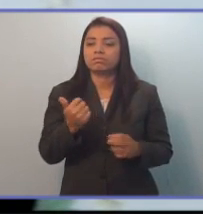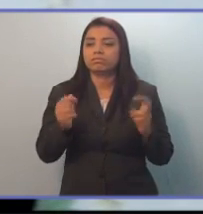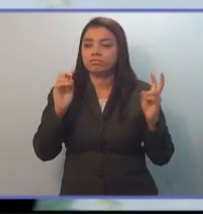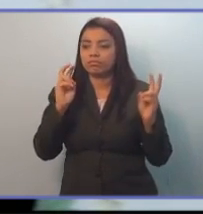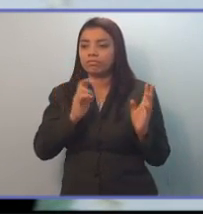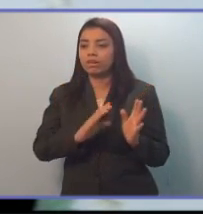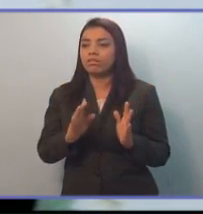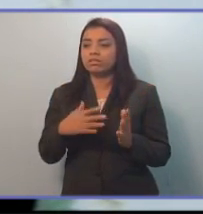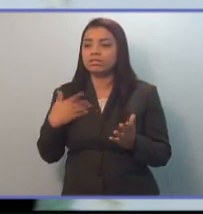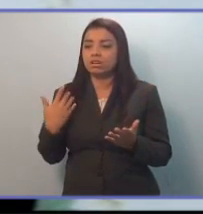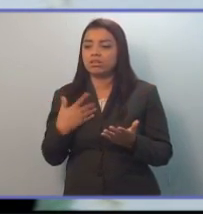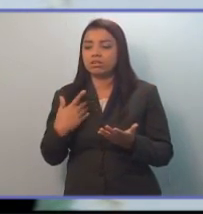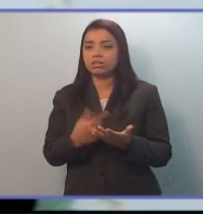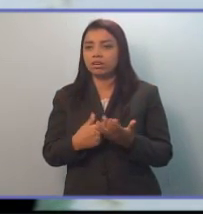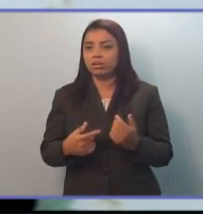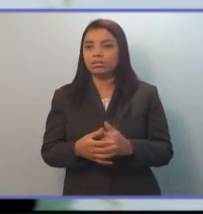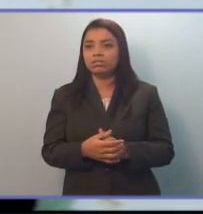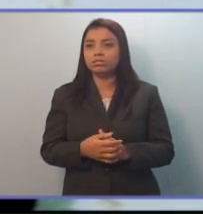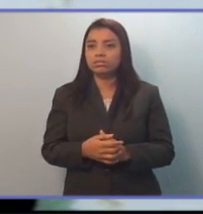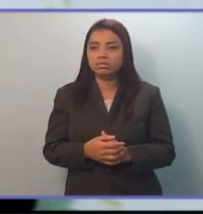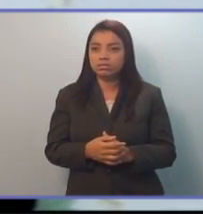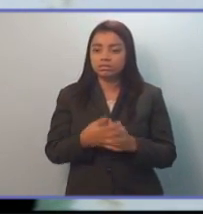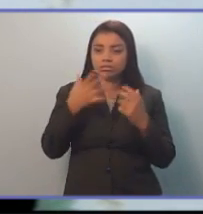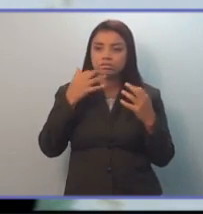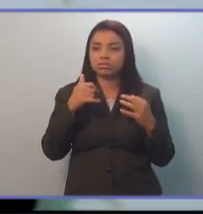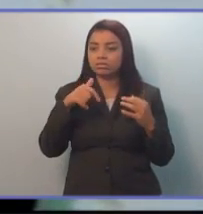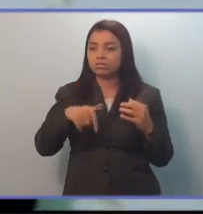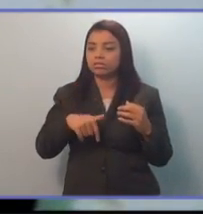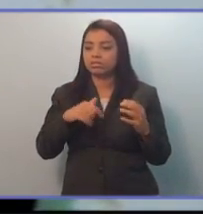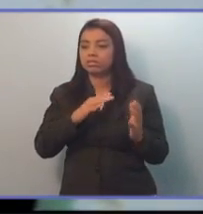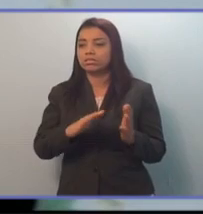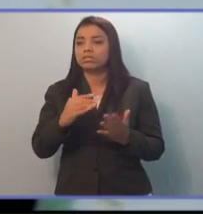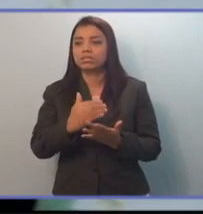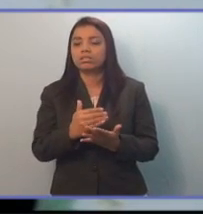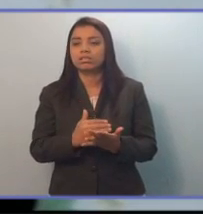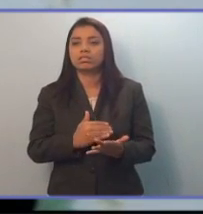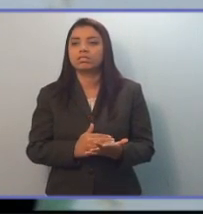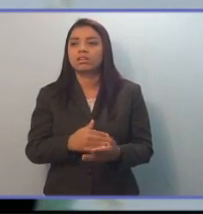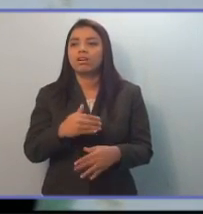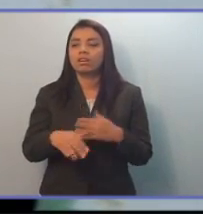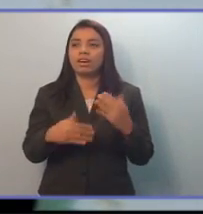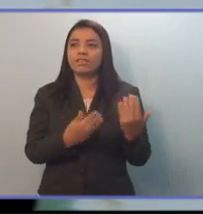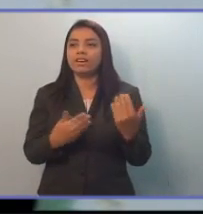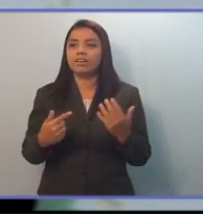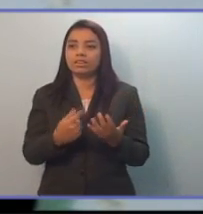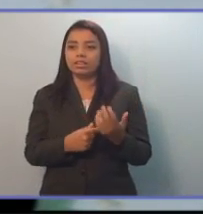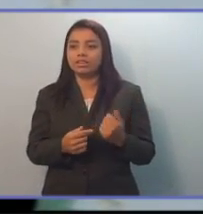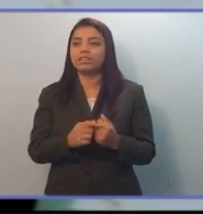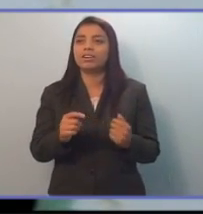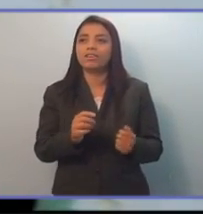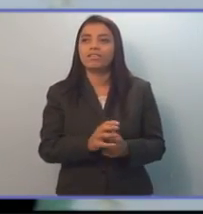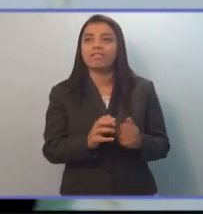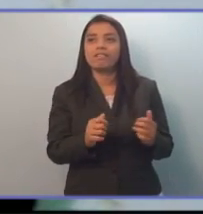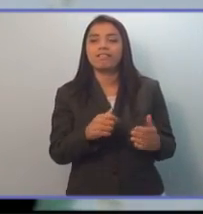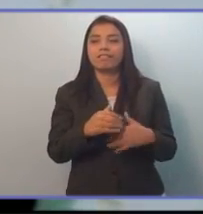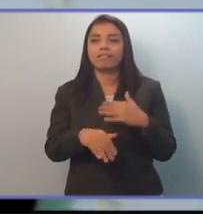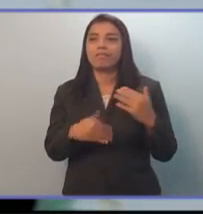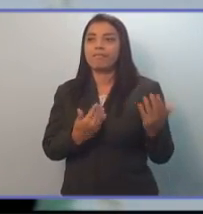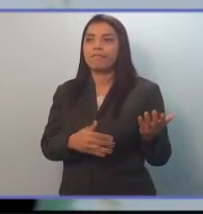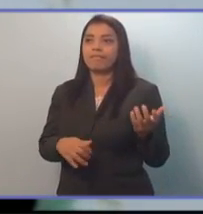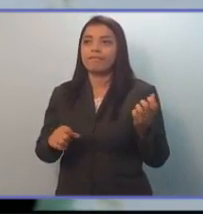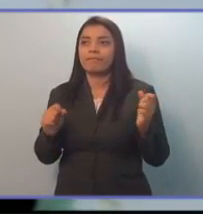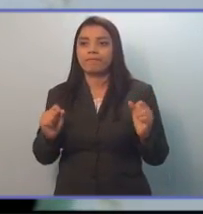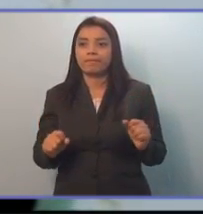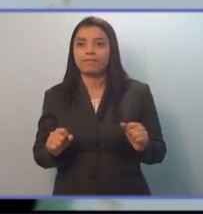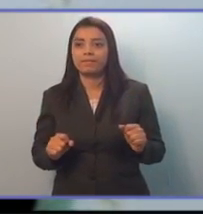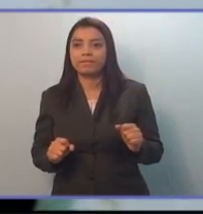cuanto a las decisiones, claro, ya una vez que se ha agendado la discusión de un problema, ahí sí se puede permitir